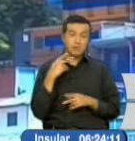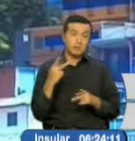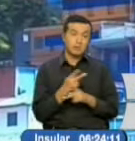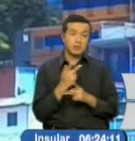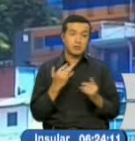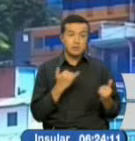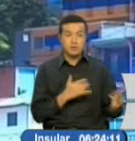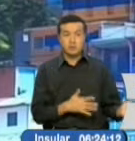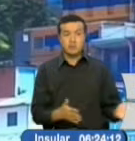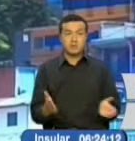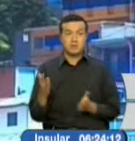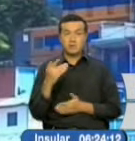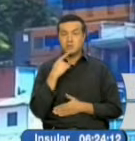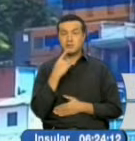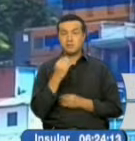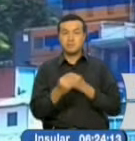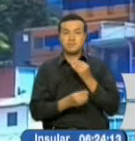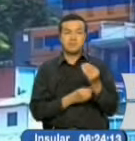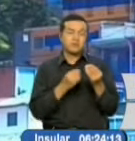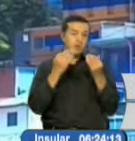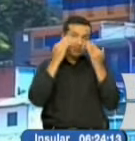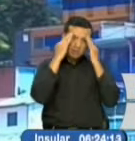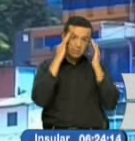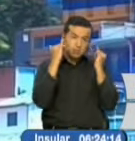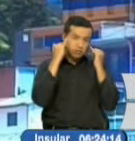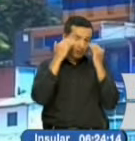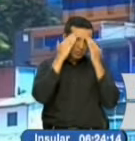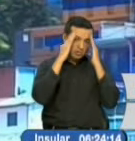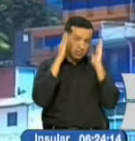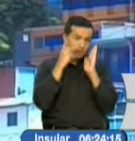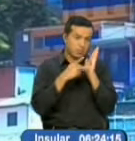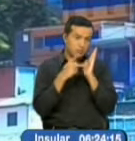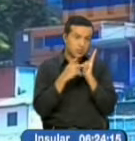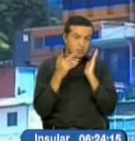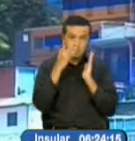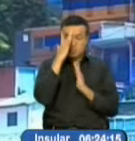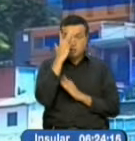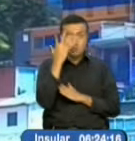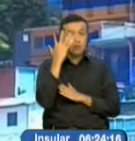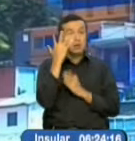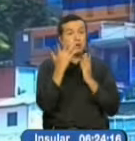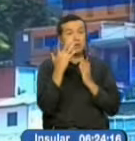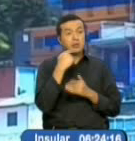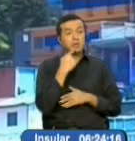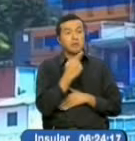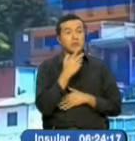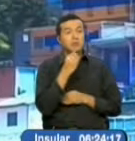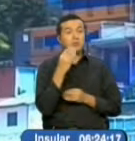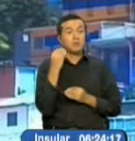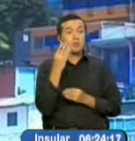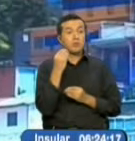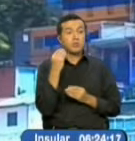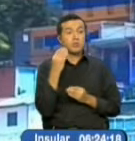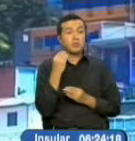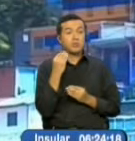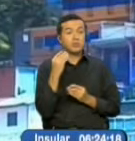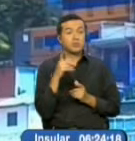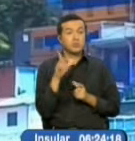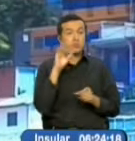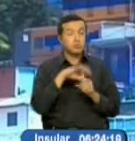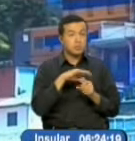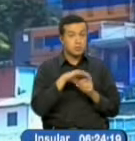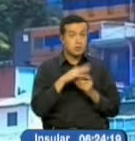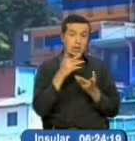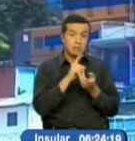sea, hoy no sabemos claramente qué es lo que va a suceder, porque puede haber un giro importante, pueden haber miles, cientos de miles de votos que